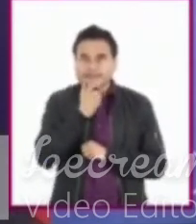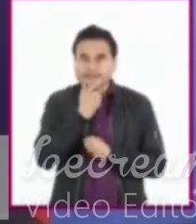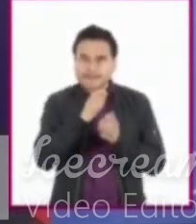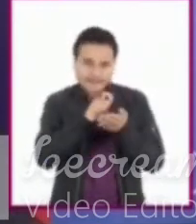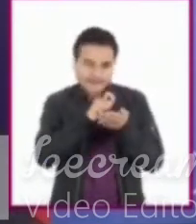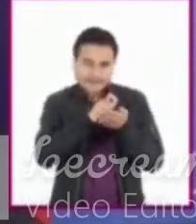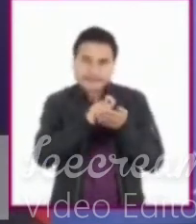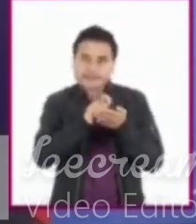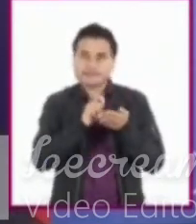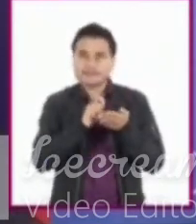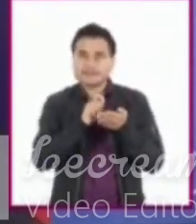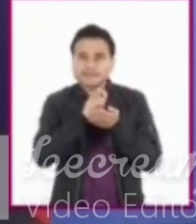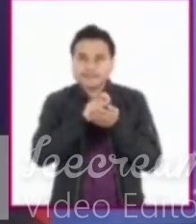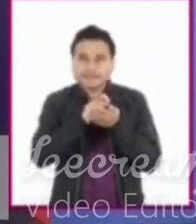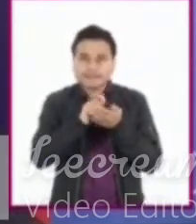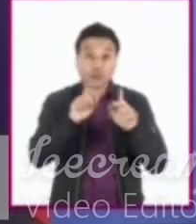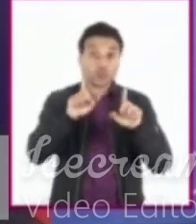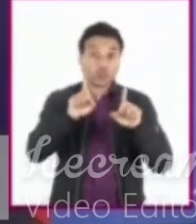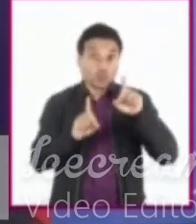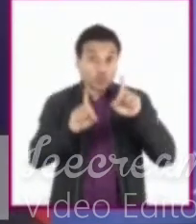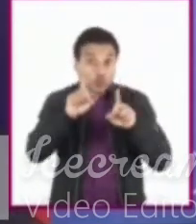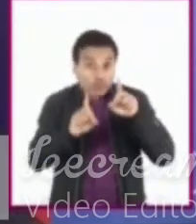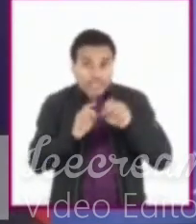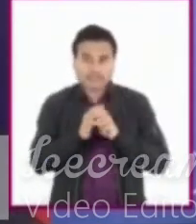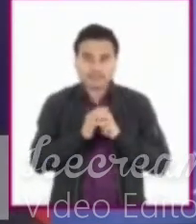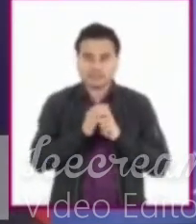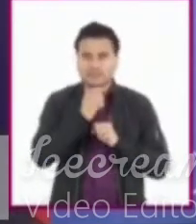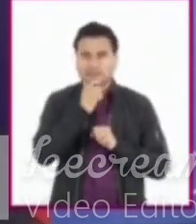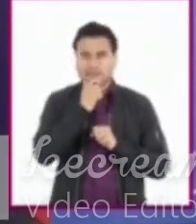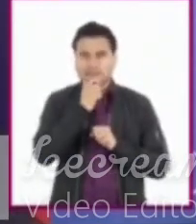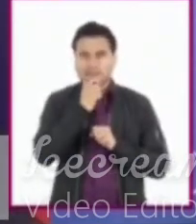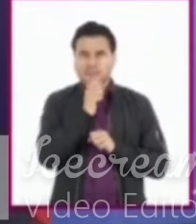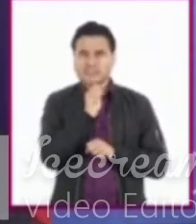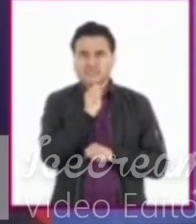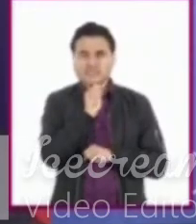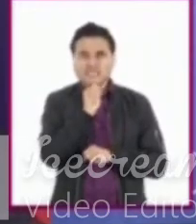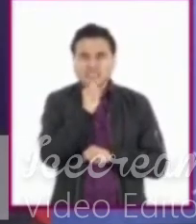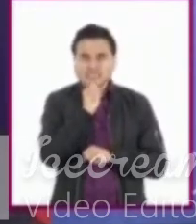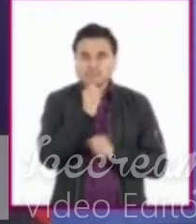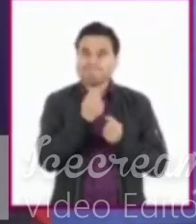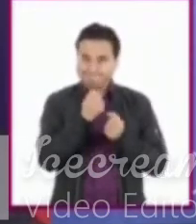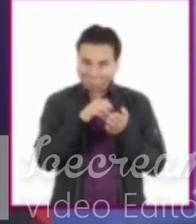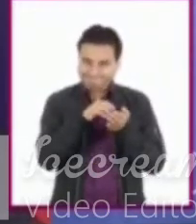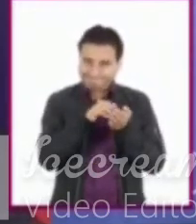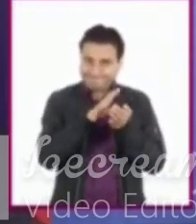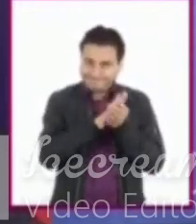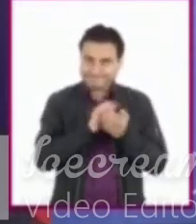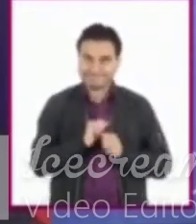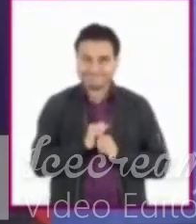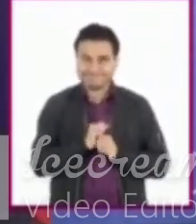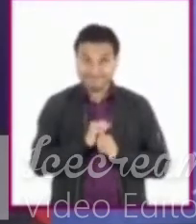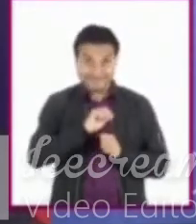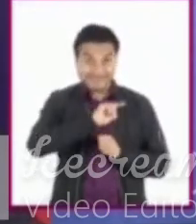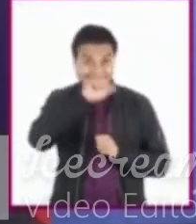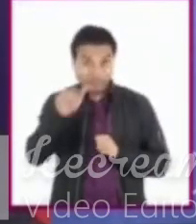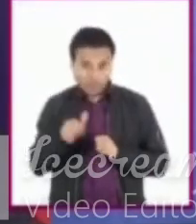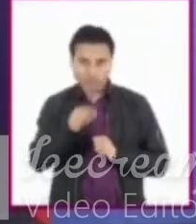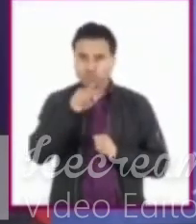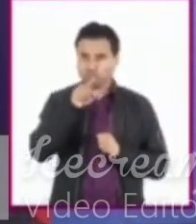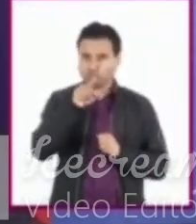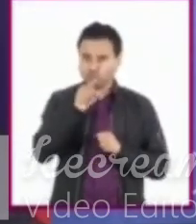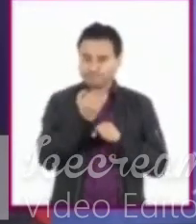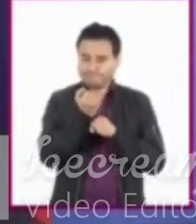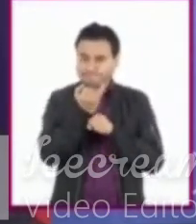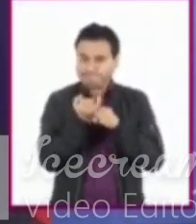dudas, inquietudes o dificultades que surjan durante el planteamiento del tema, las cuales podrás resolver posteriormente,